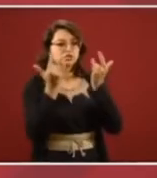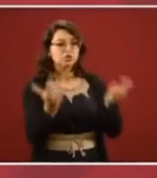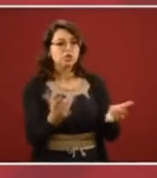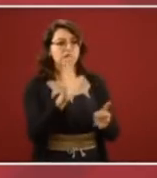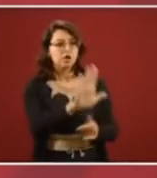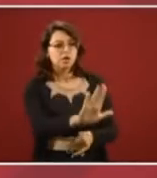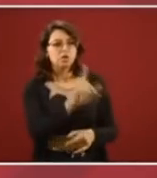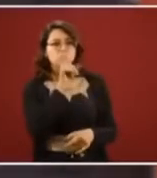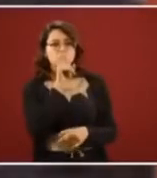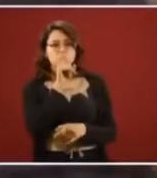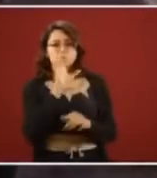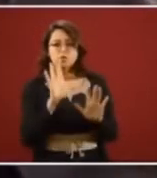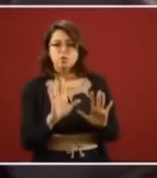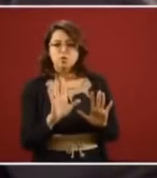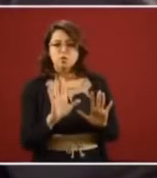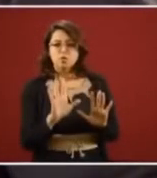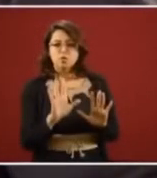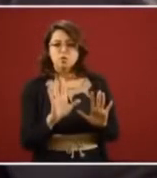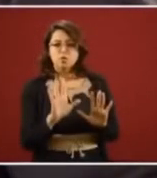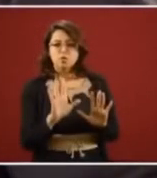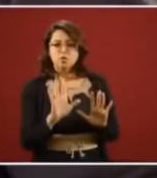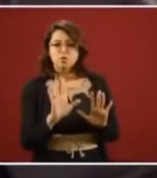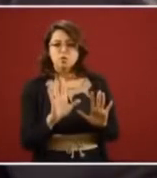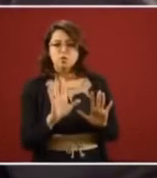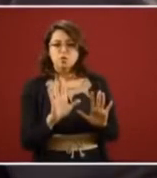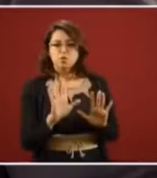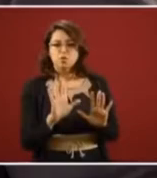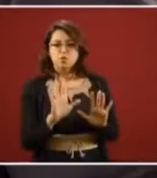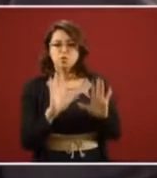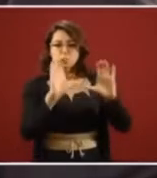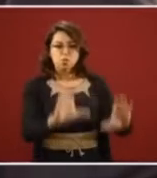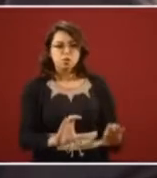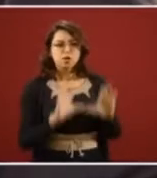no lo vamos a usar wiggins